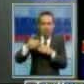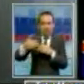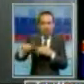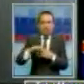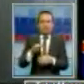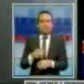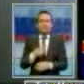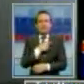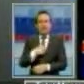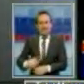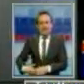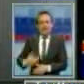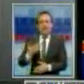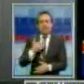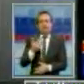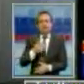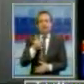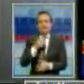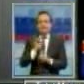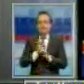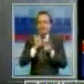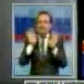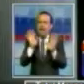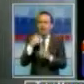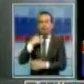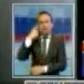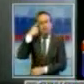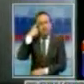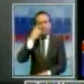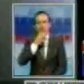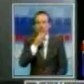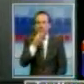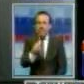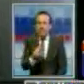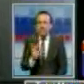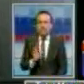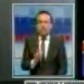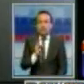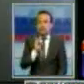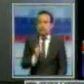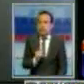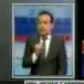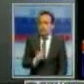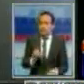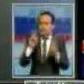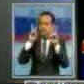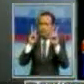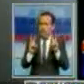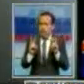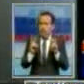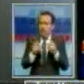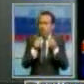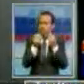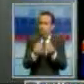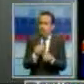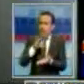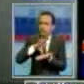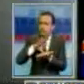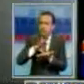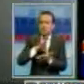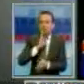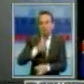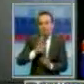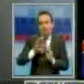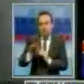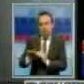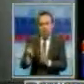gobierno faltó decir con claridad nuestro pensamiento, pero siempre los temas que son buenos para el país hay que apoyar. O